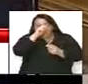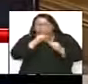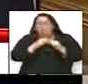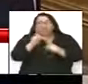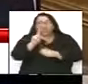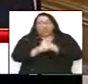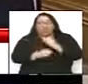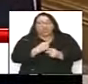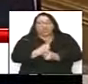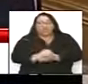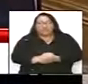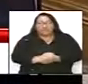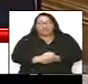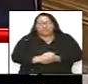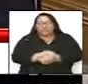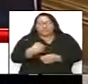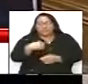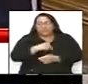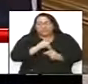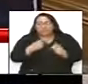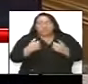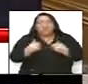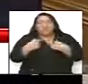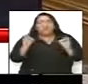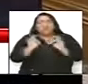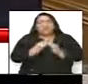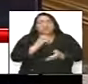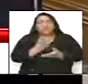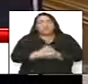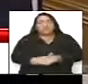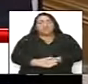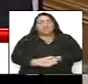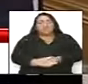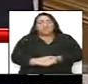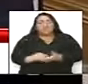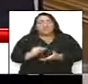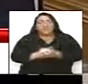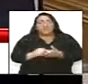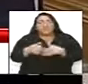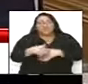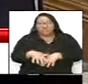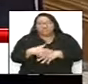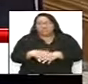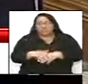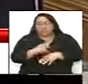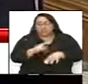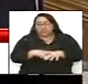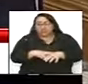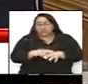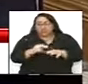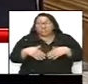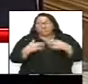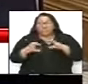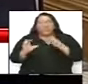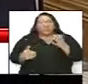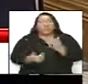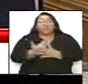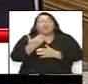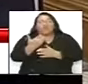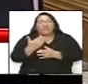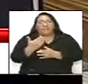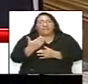año. Nosotros no tenemos ningún inconveniente que el mes de julio, lógicamente, se haga una